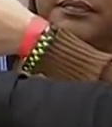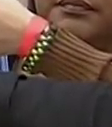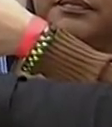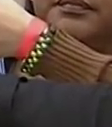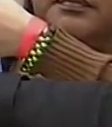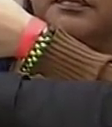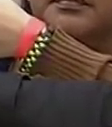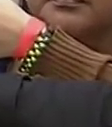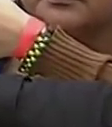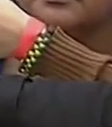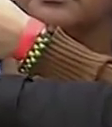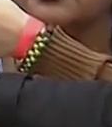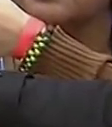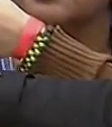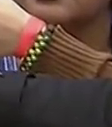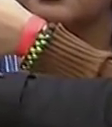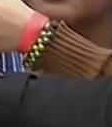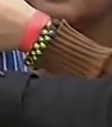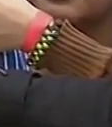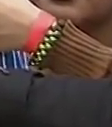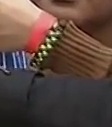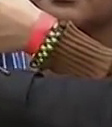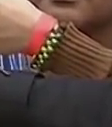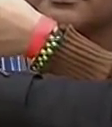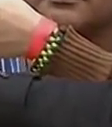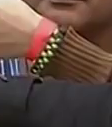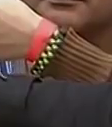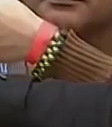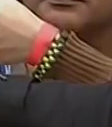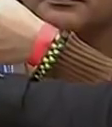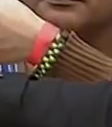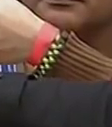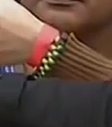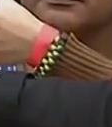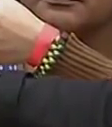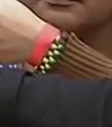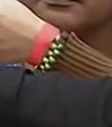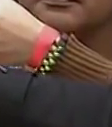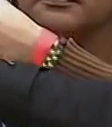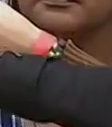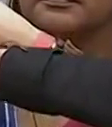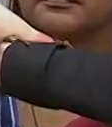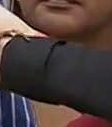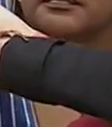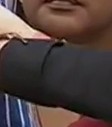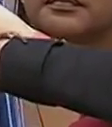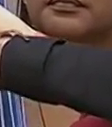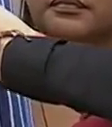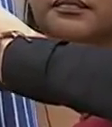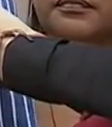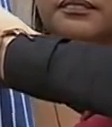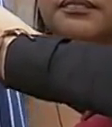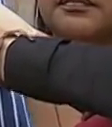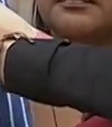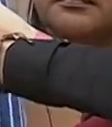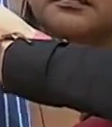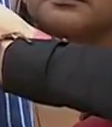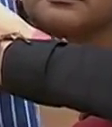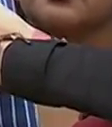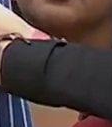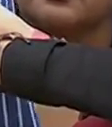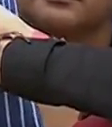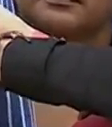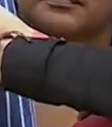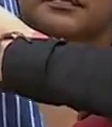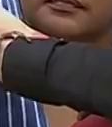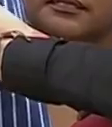Chávez, había una serie de factores que hacían que la minería fuera explotada de manera ilegal y los recursos no llegaran a